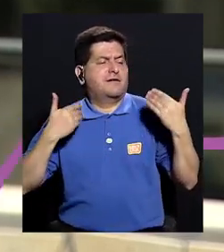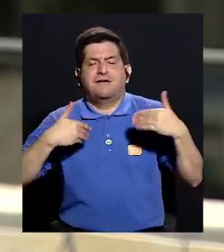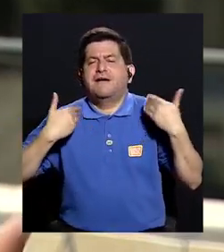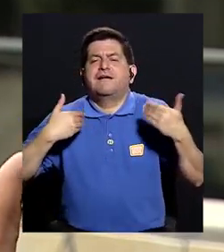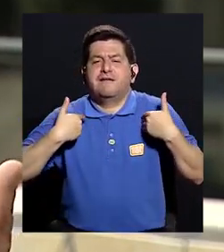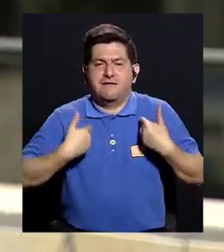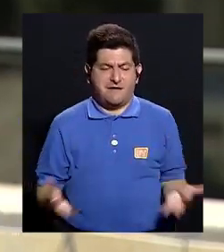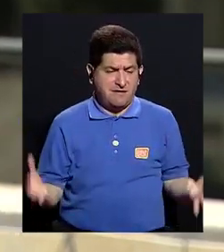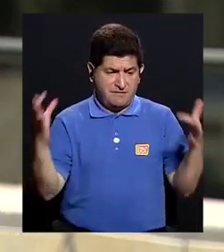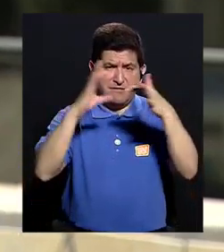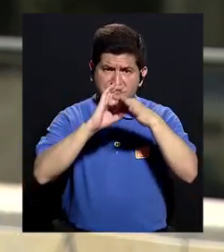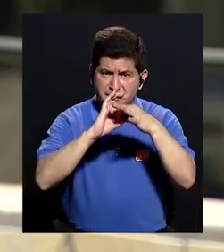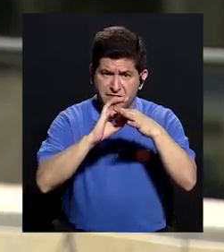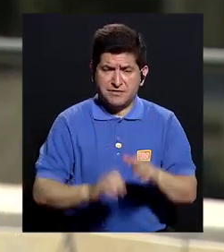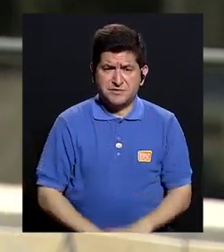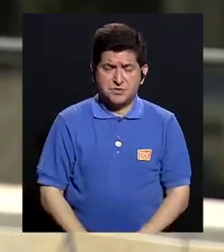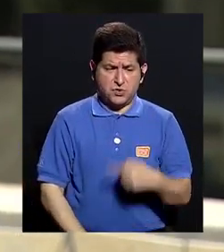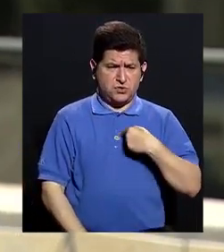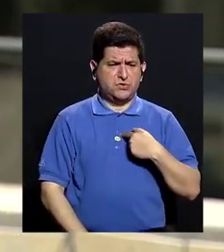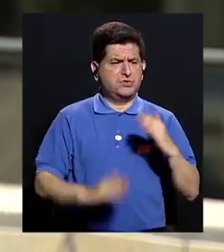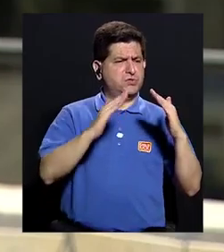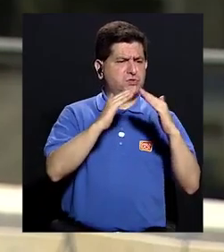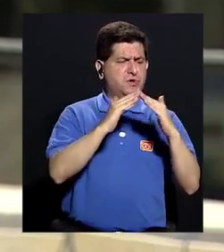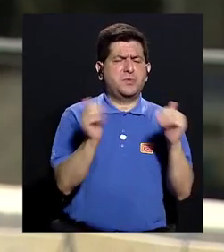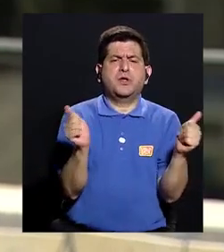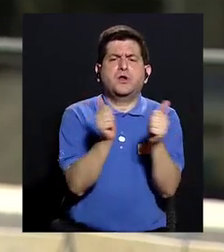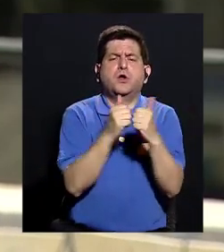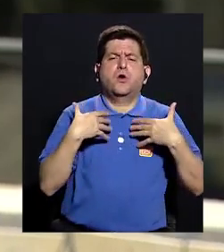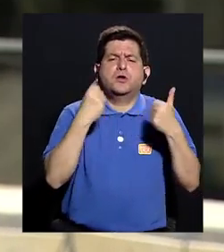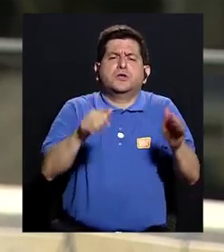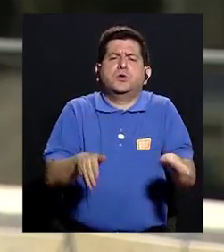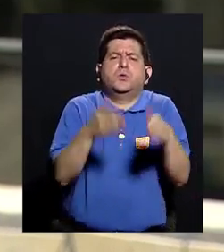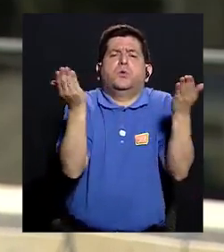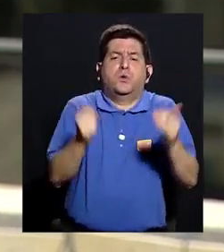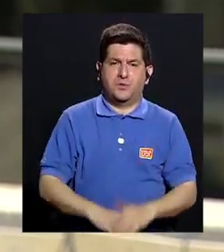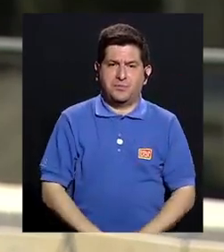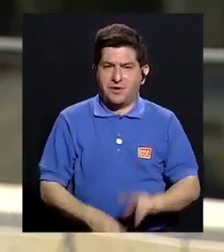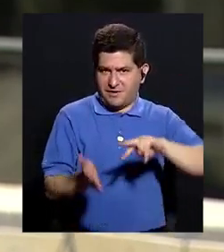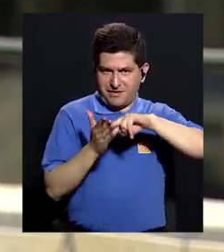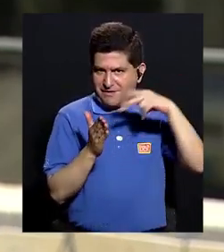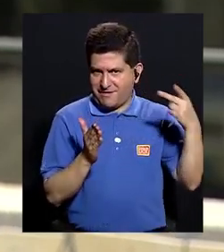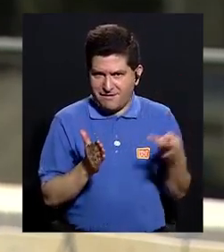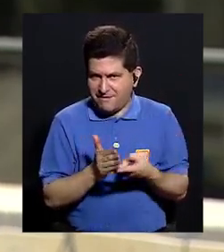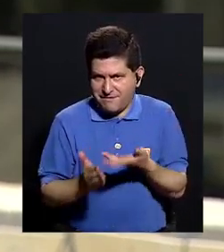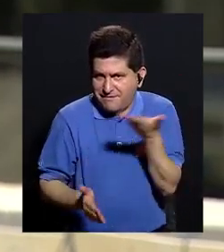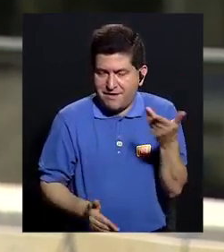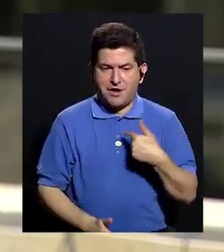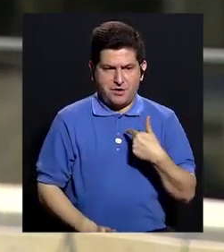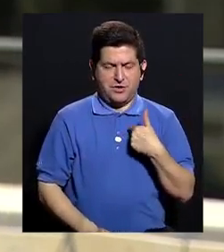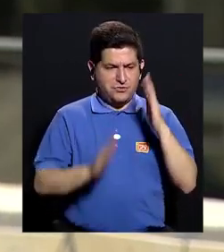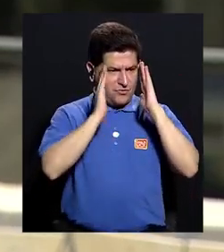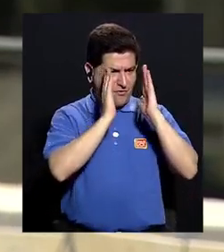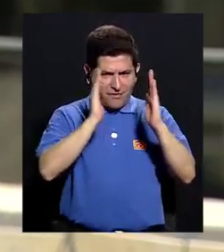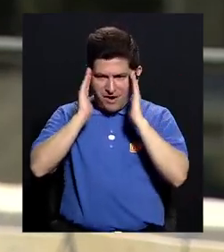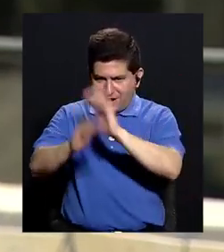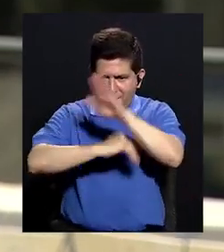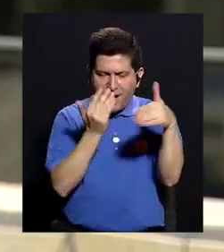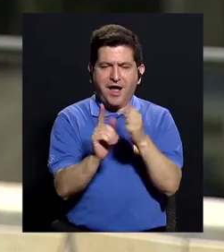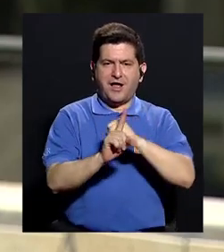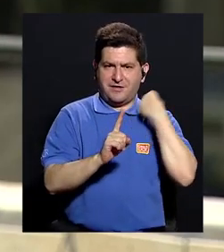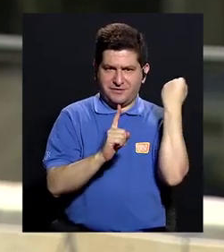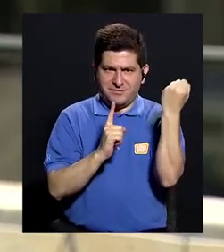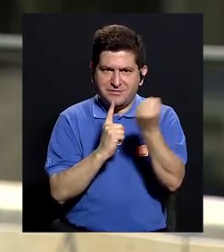la alegría, tiene que ver con cómo vivo con salud. Y eso significa que entonces yo tengo que poner atención